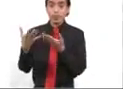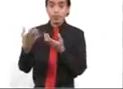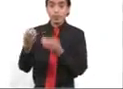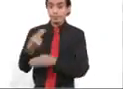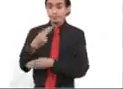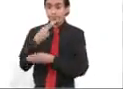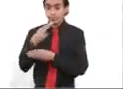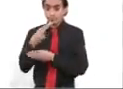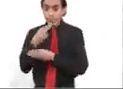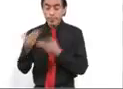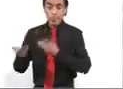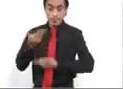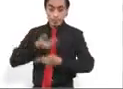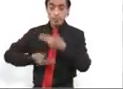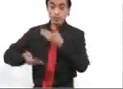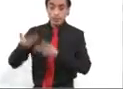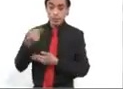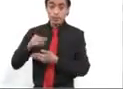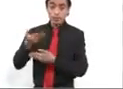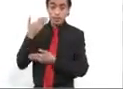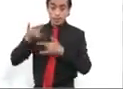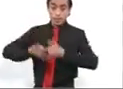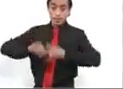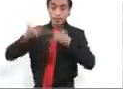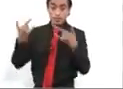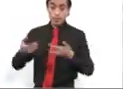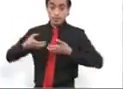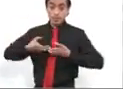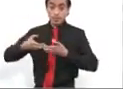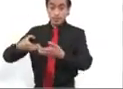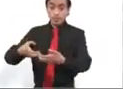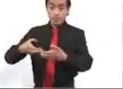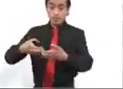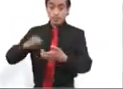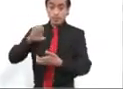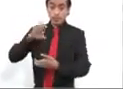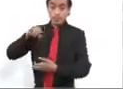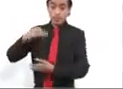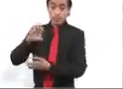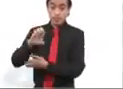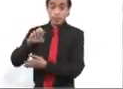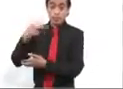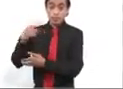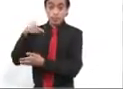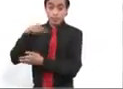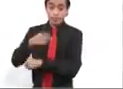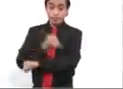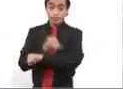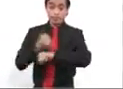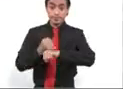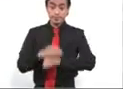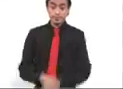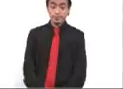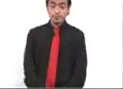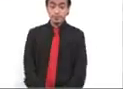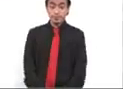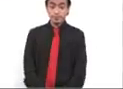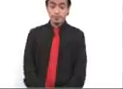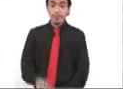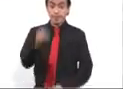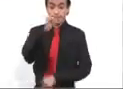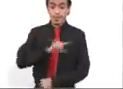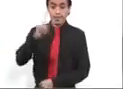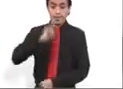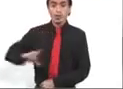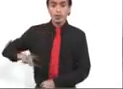el servicio que históricamente se ha dado en el eje 8 aquí en Iztapalapa. La jefa de